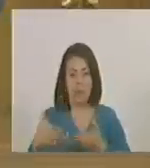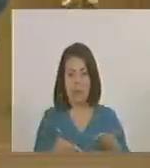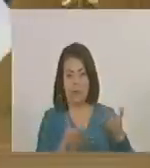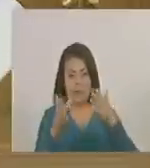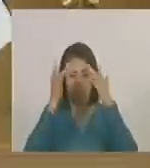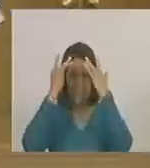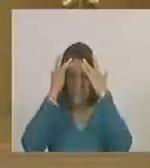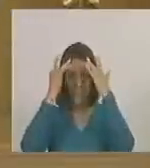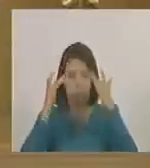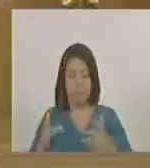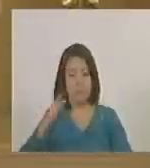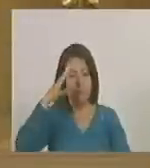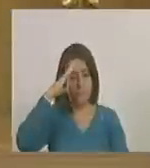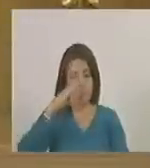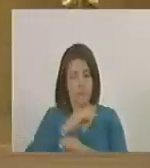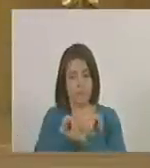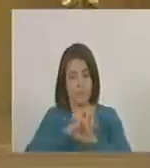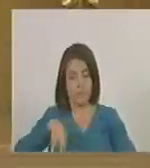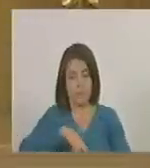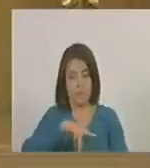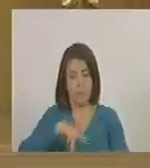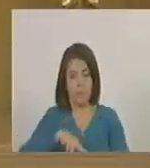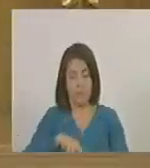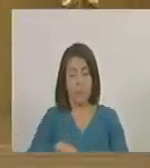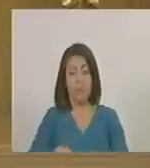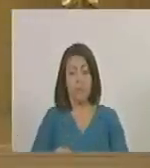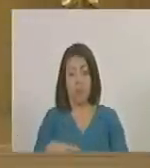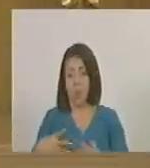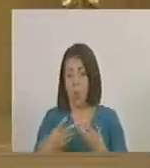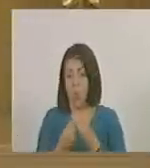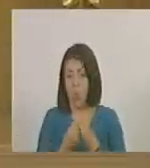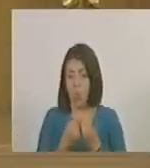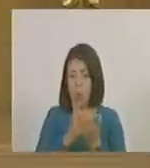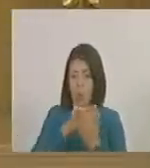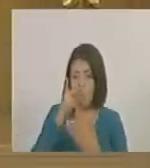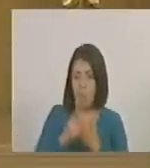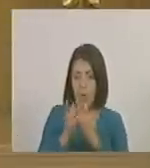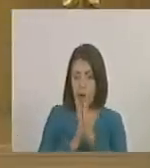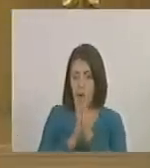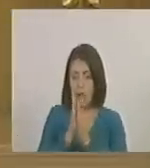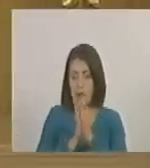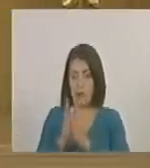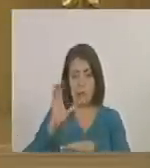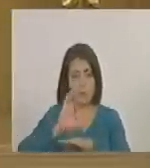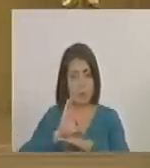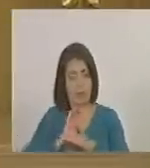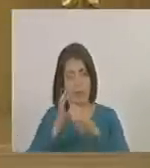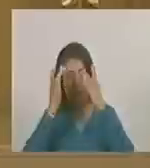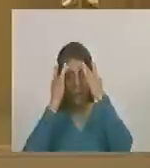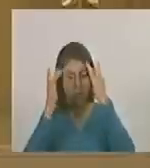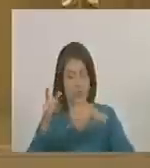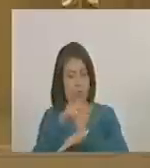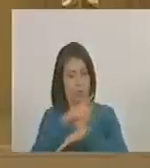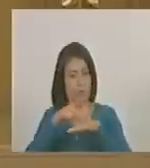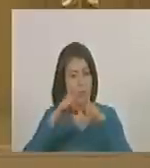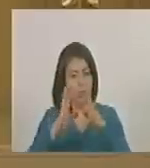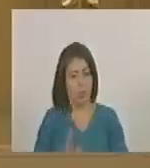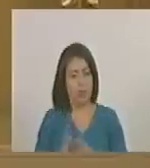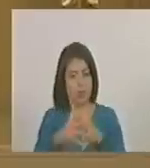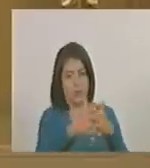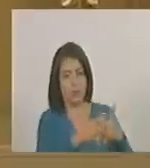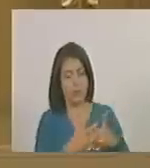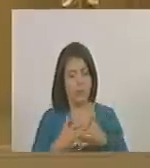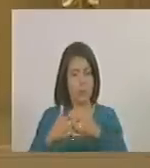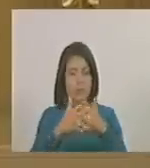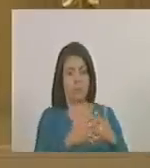de Inteligencia de las Fuerzas Armadas en complicidad con la Agencia Central de Inteligencia del Gobierno